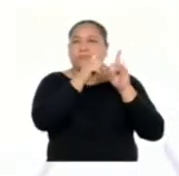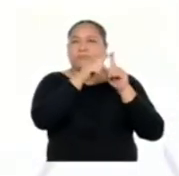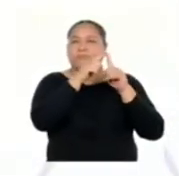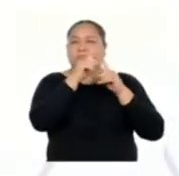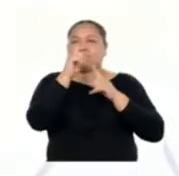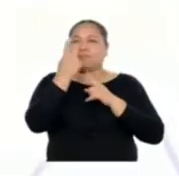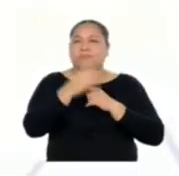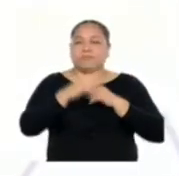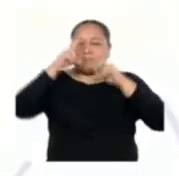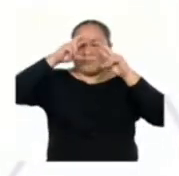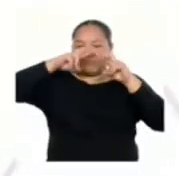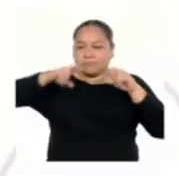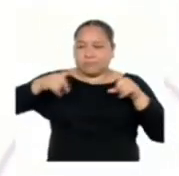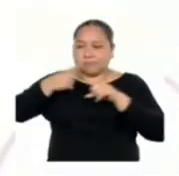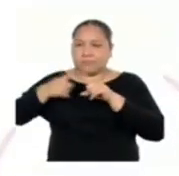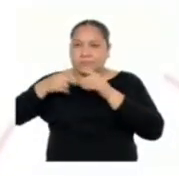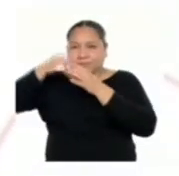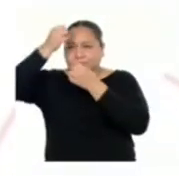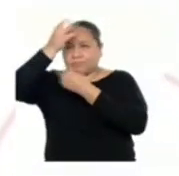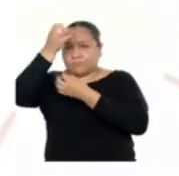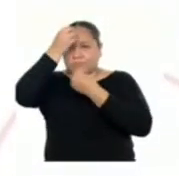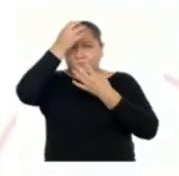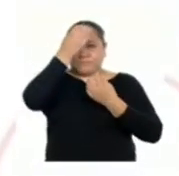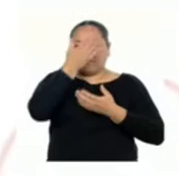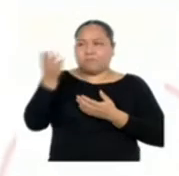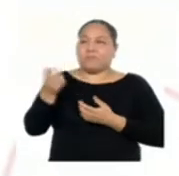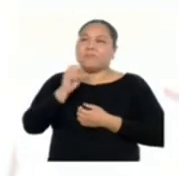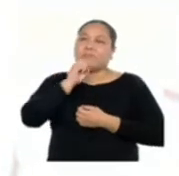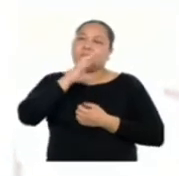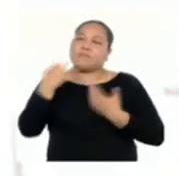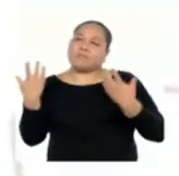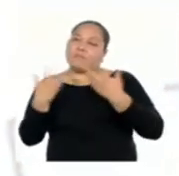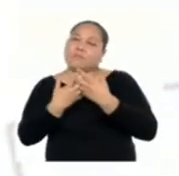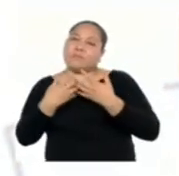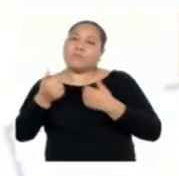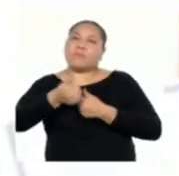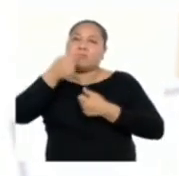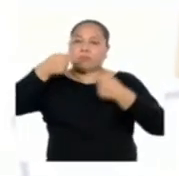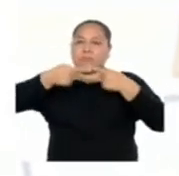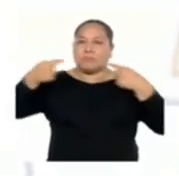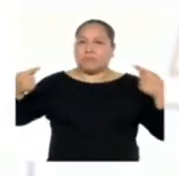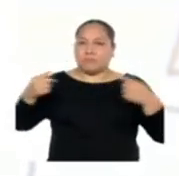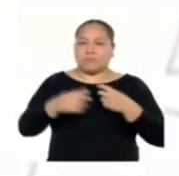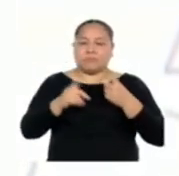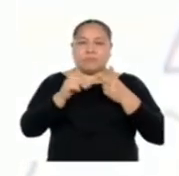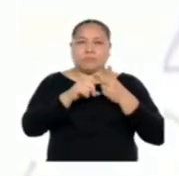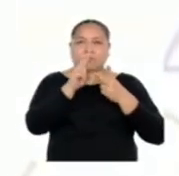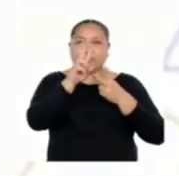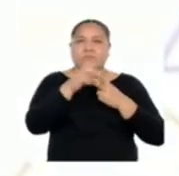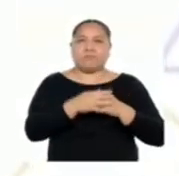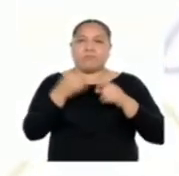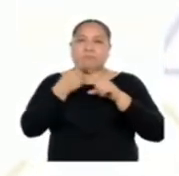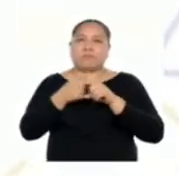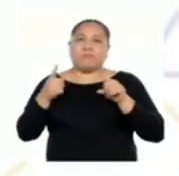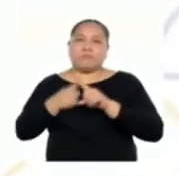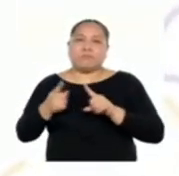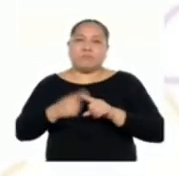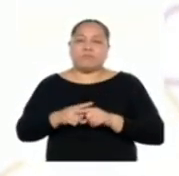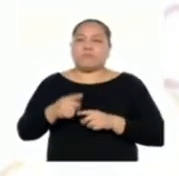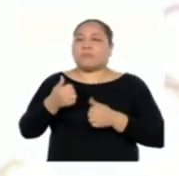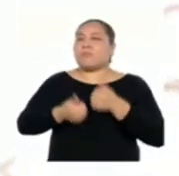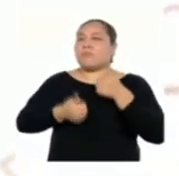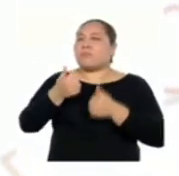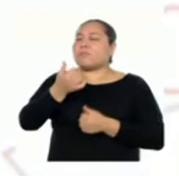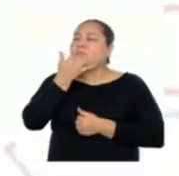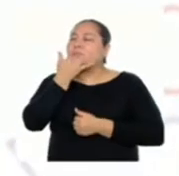Primero, analizar diversas fuentes mencionando coincidencias y contradicciones. 2. Distinguir entre las diversas